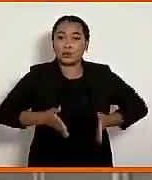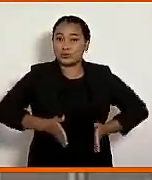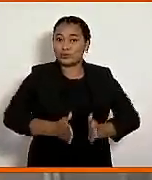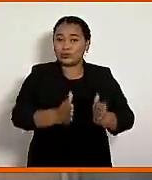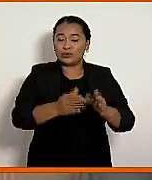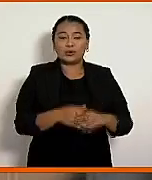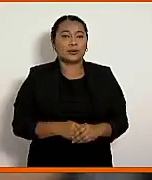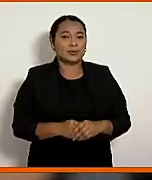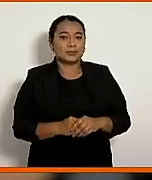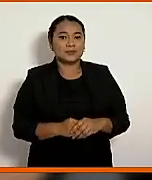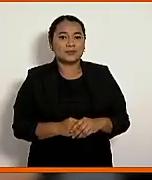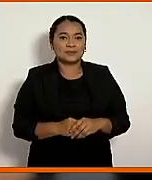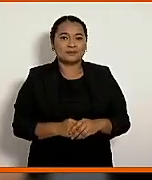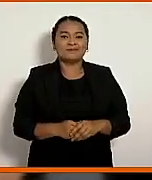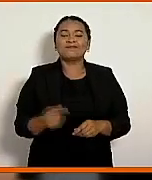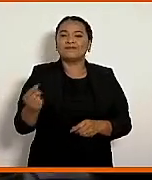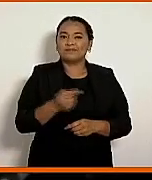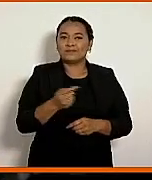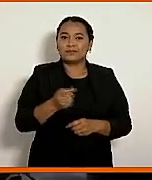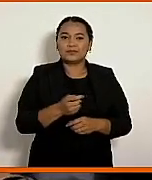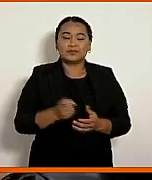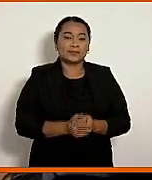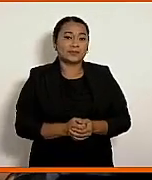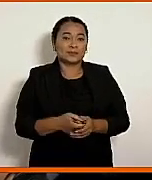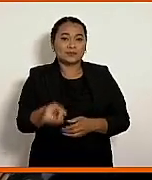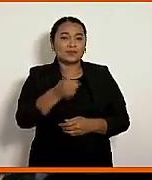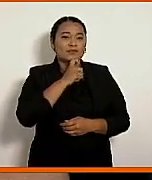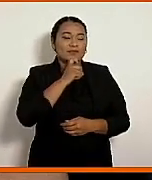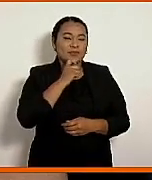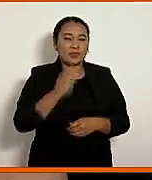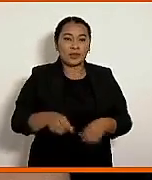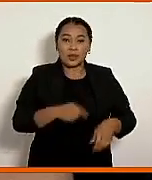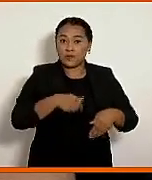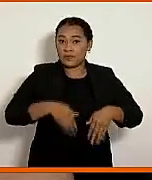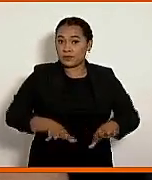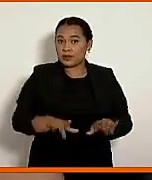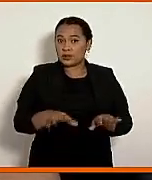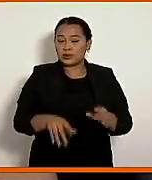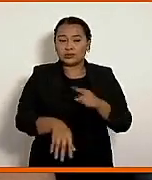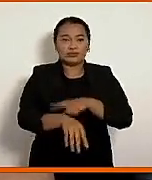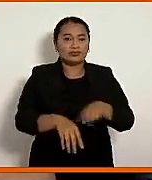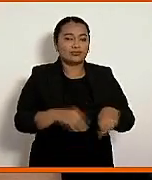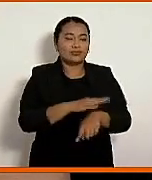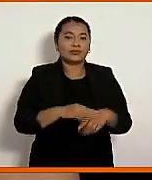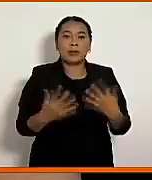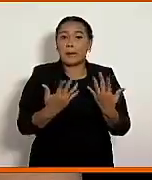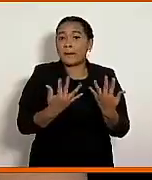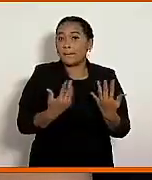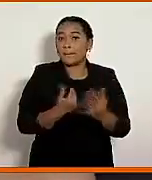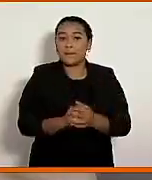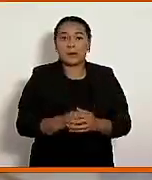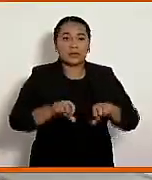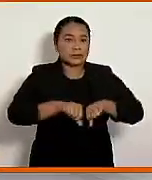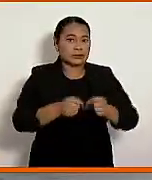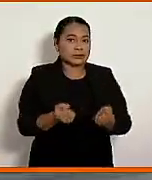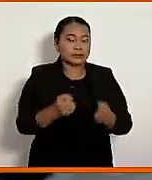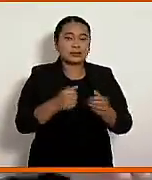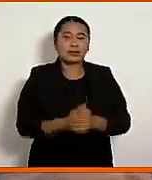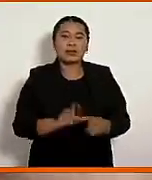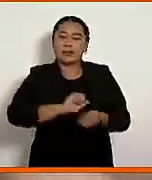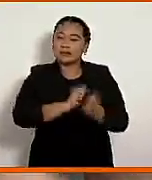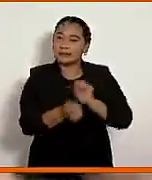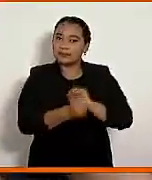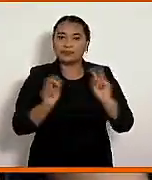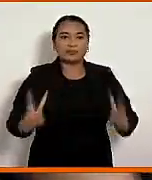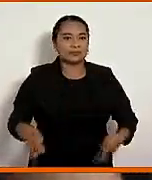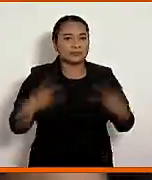carretera. A partir de este momento, las fracturas en pierna y ambas manos le transformaron su vida. Las actividades